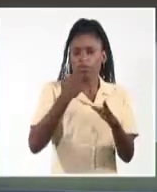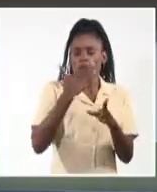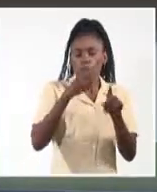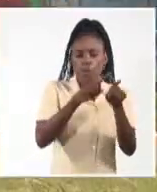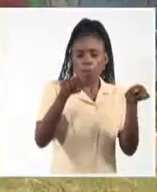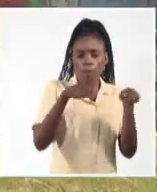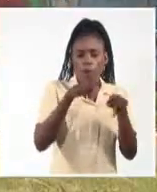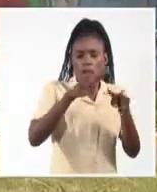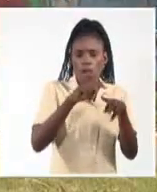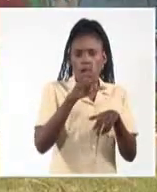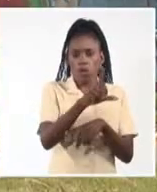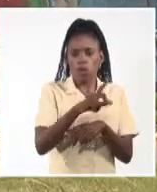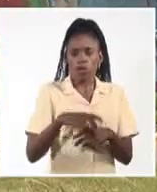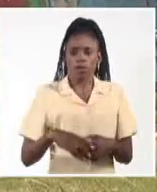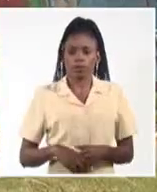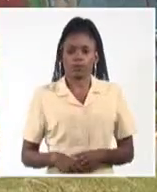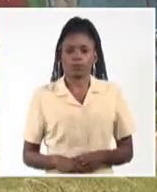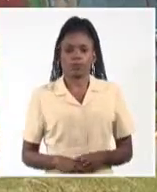holguinero.